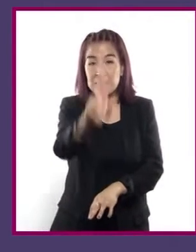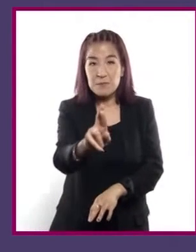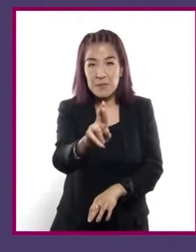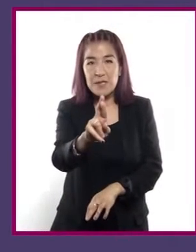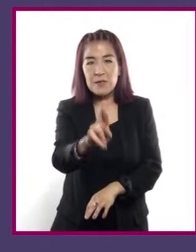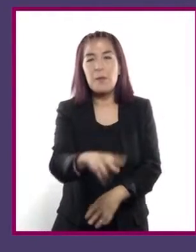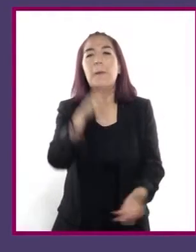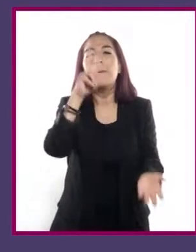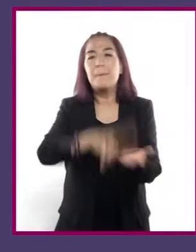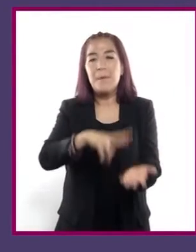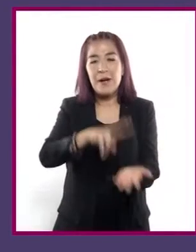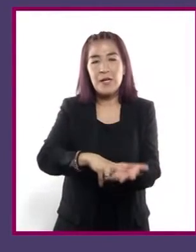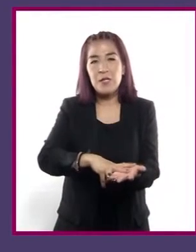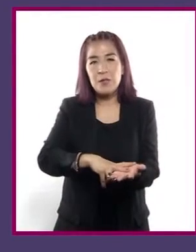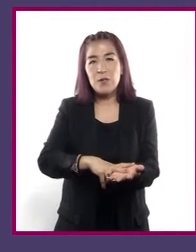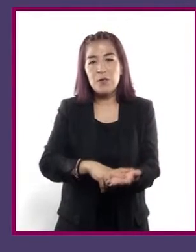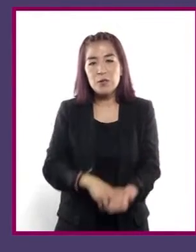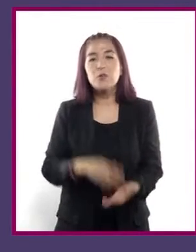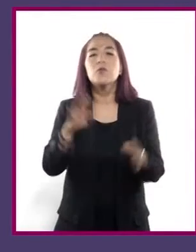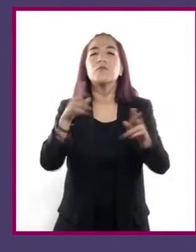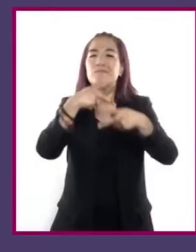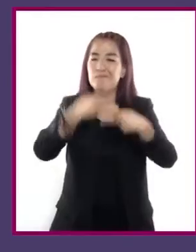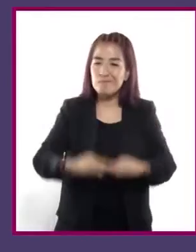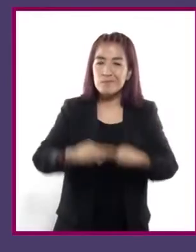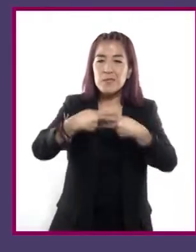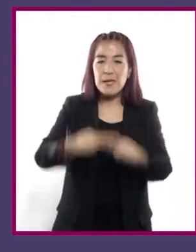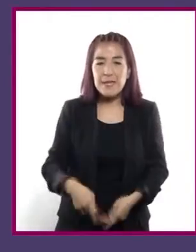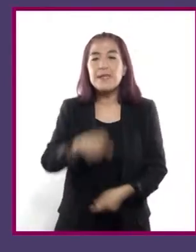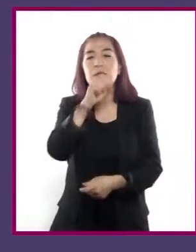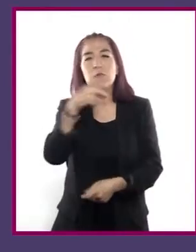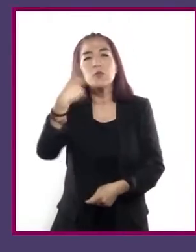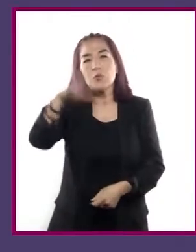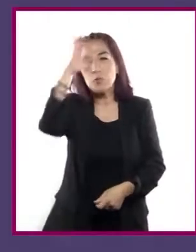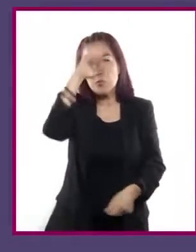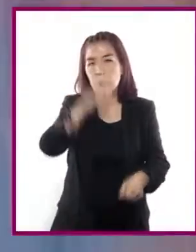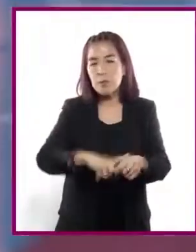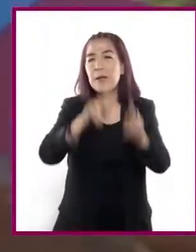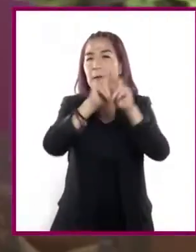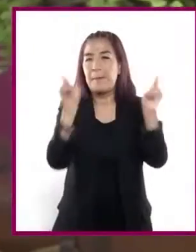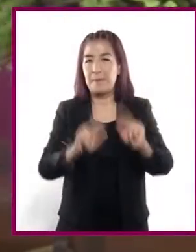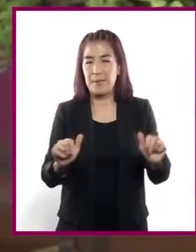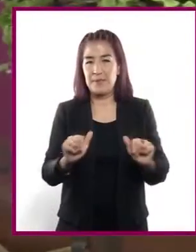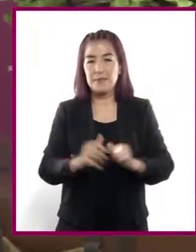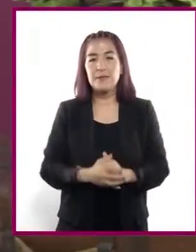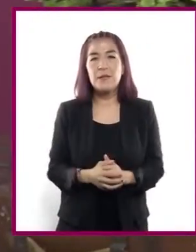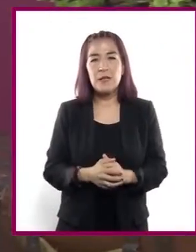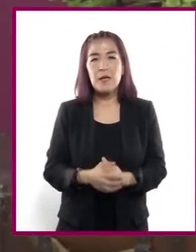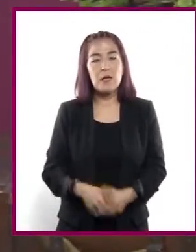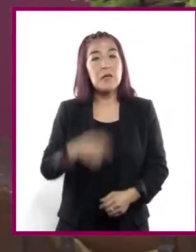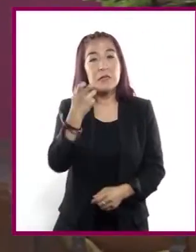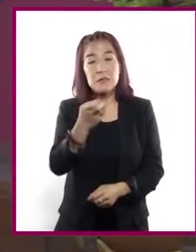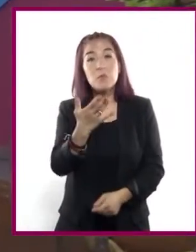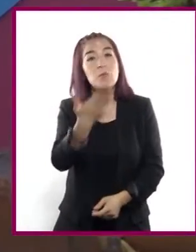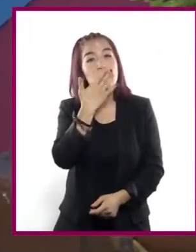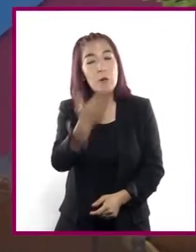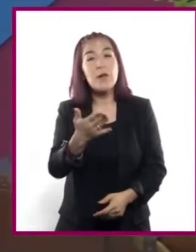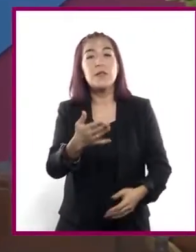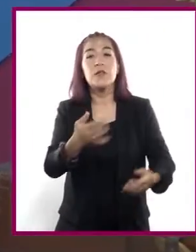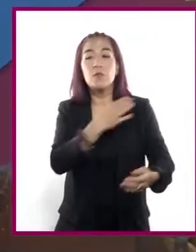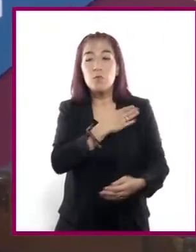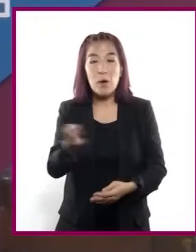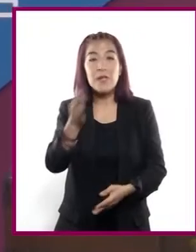respeto, valoración, tolerancia y una cultura de paz. Una buena convivencia